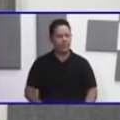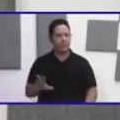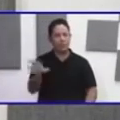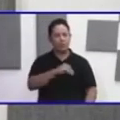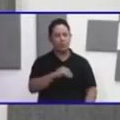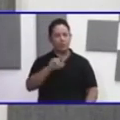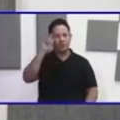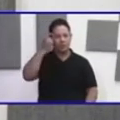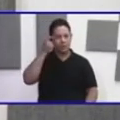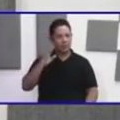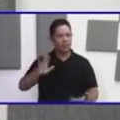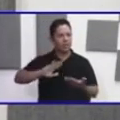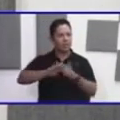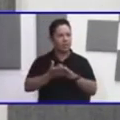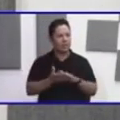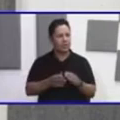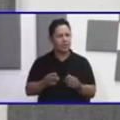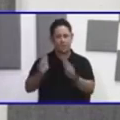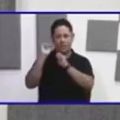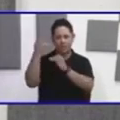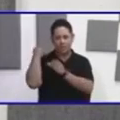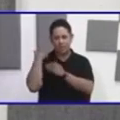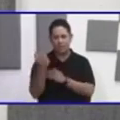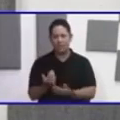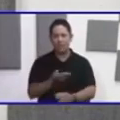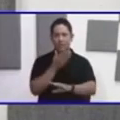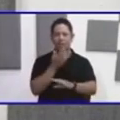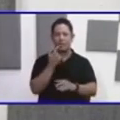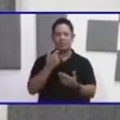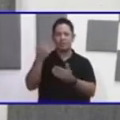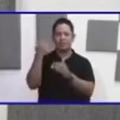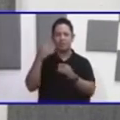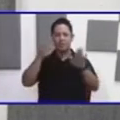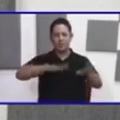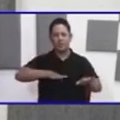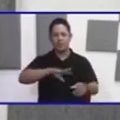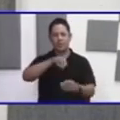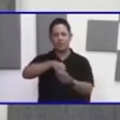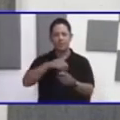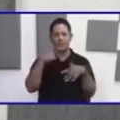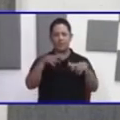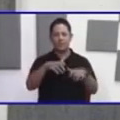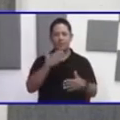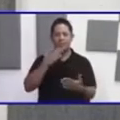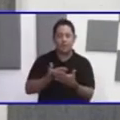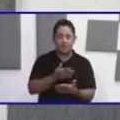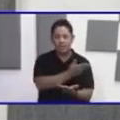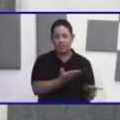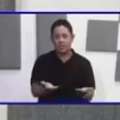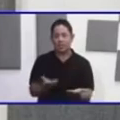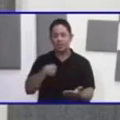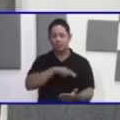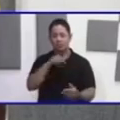por darme esta oportunidad de representarlo en la Asamblea. Thank you, Governor, for this